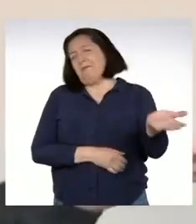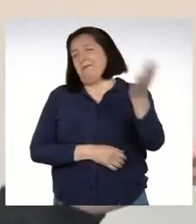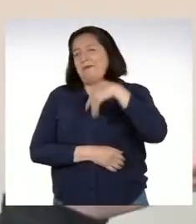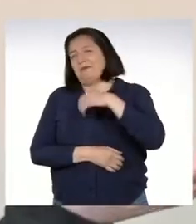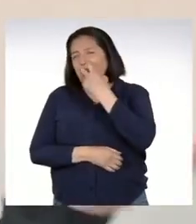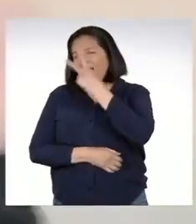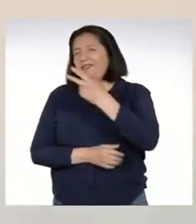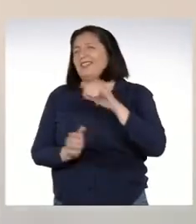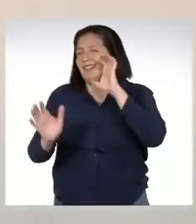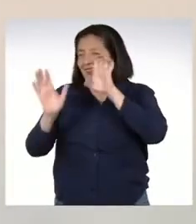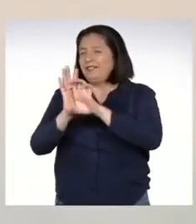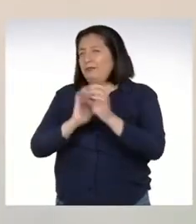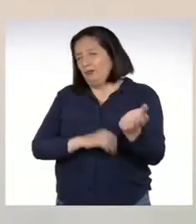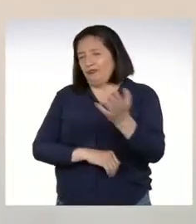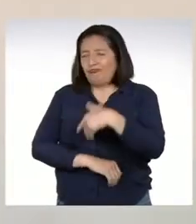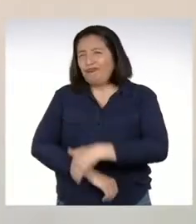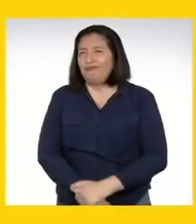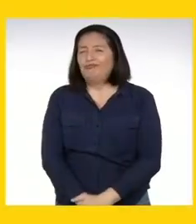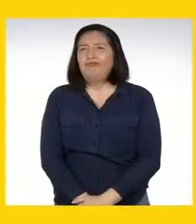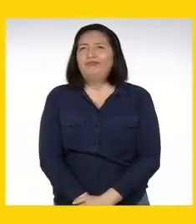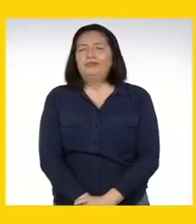ver algunos ejemplos.